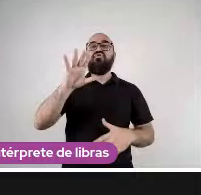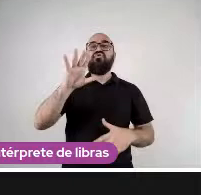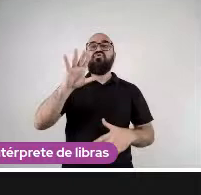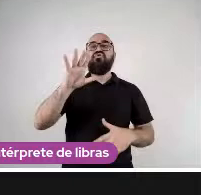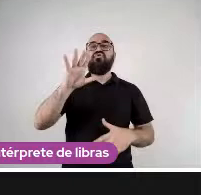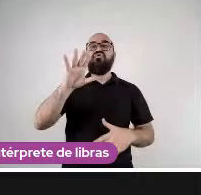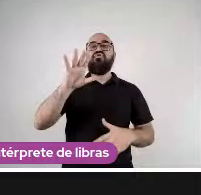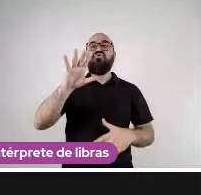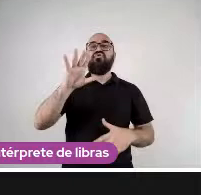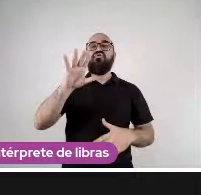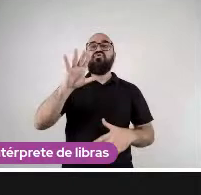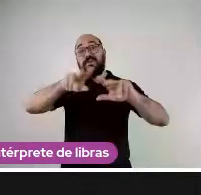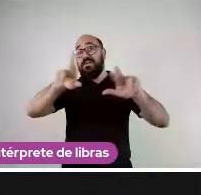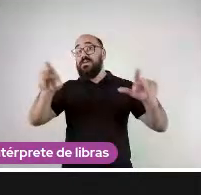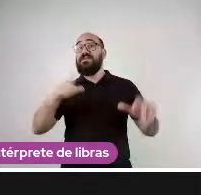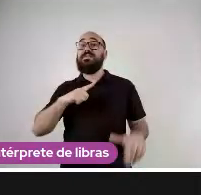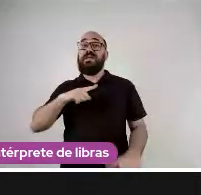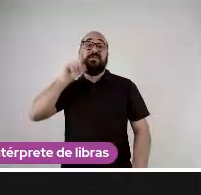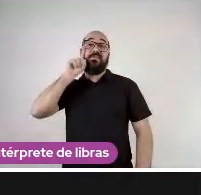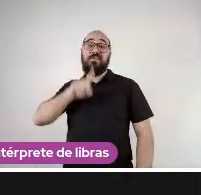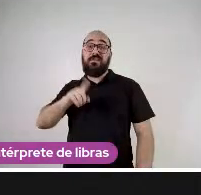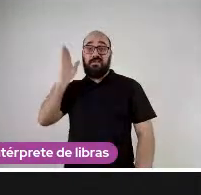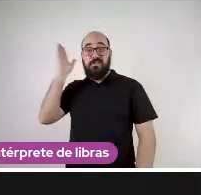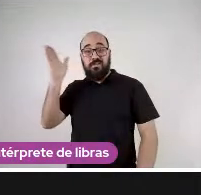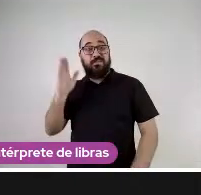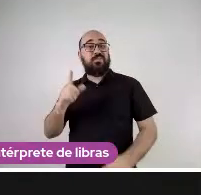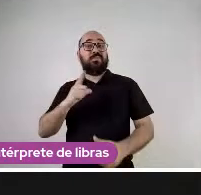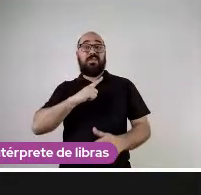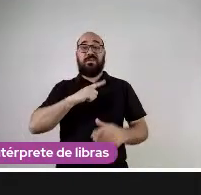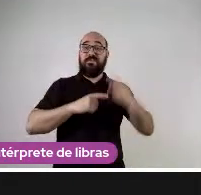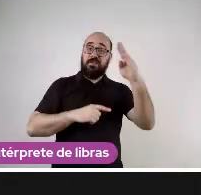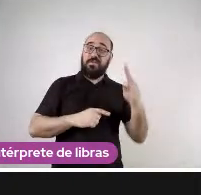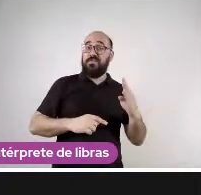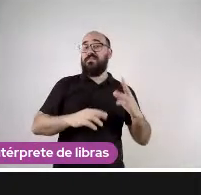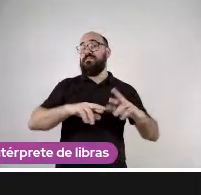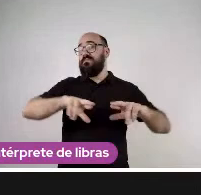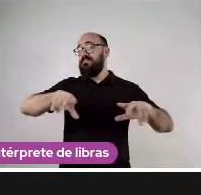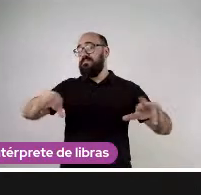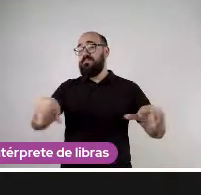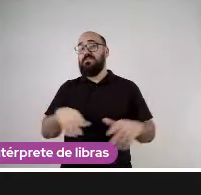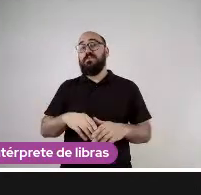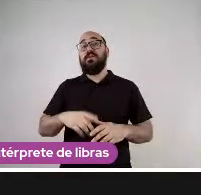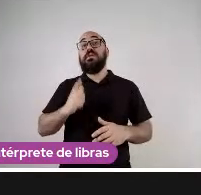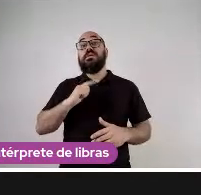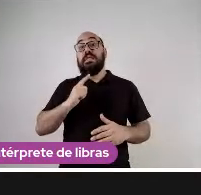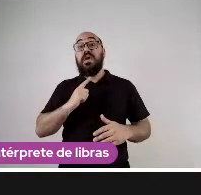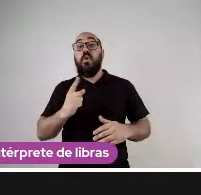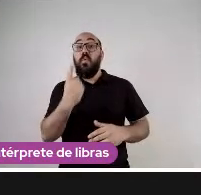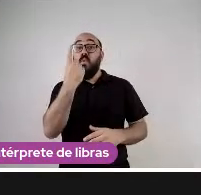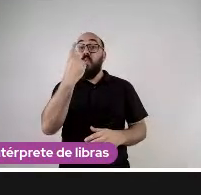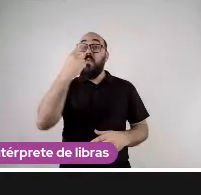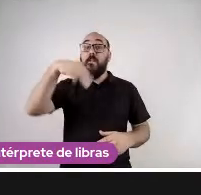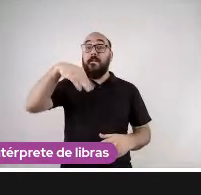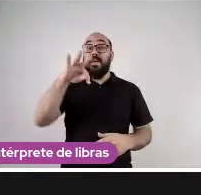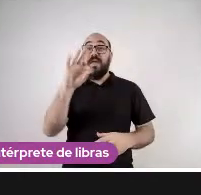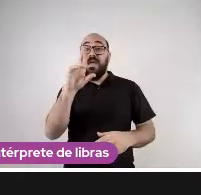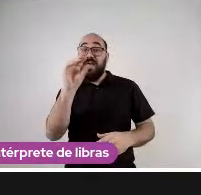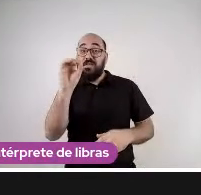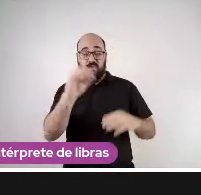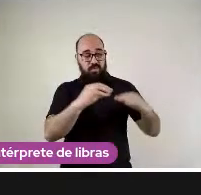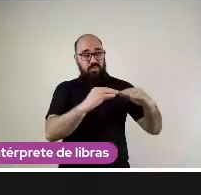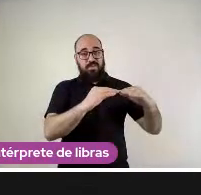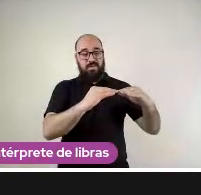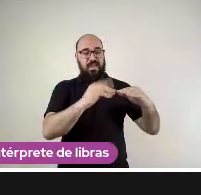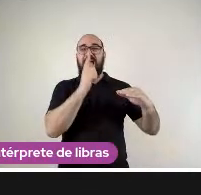verán destruidos, afectando a 21 puertos y 35 aeropuertos y 35 puertos. Esto puede suponer